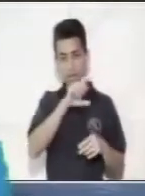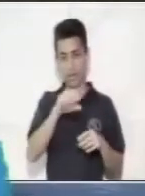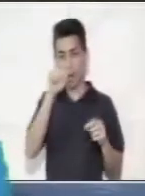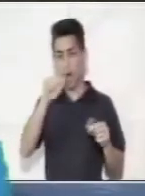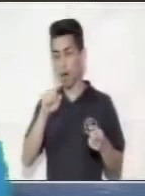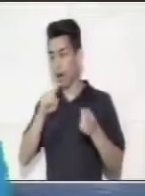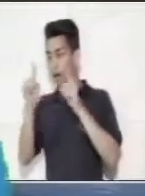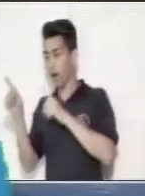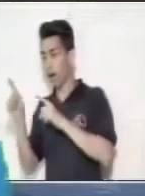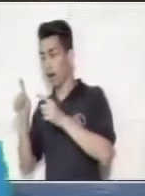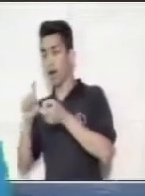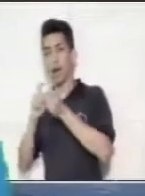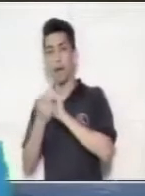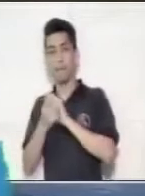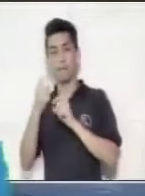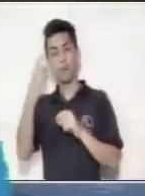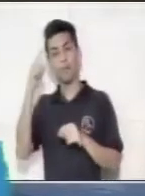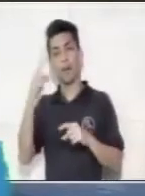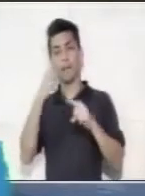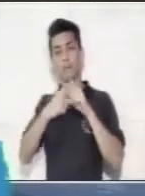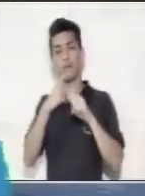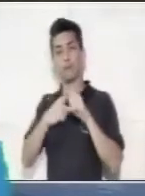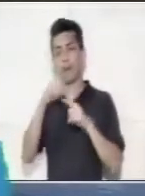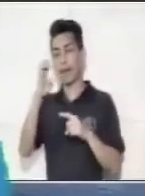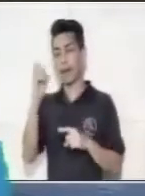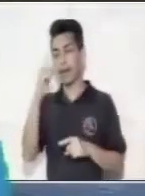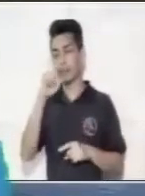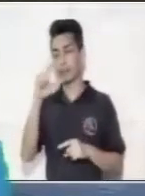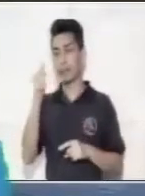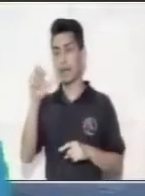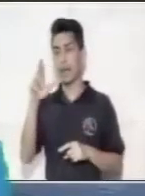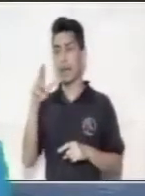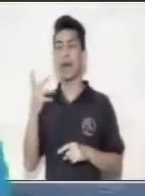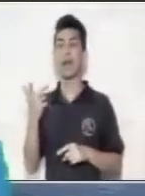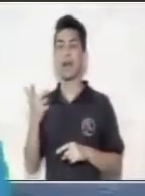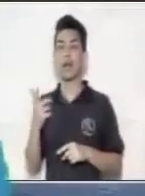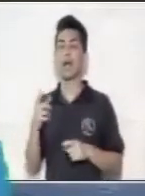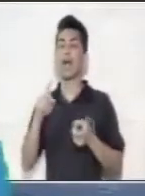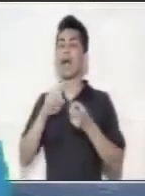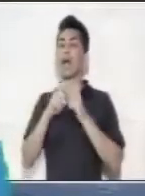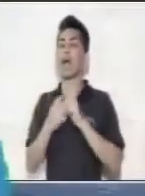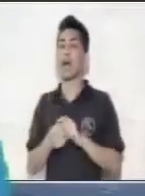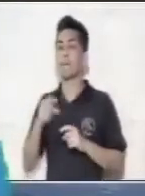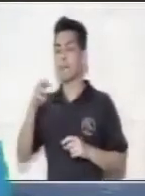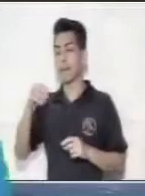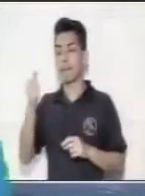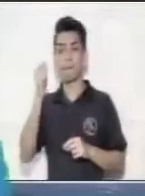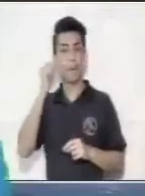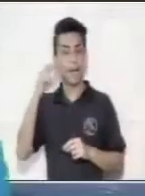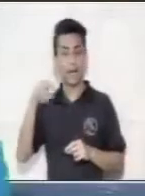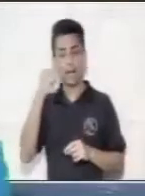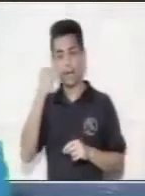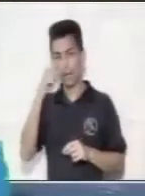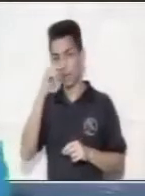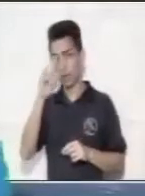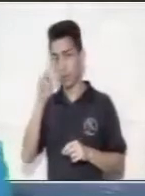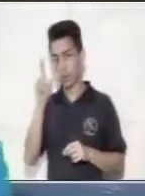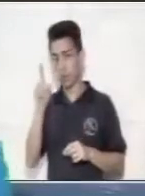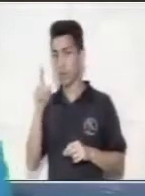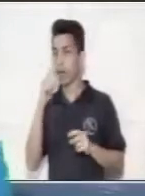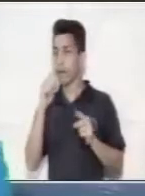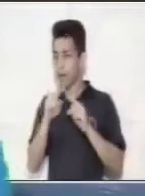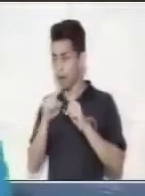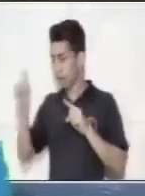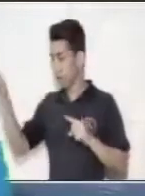escalar? Exacto, únicamente cambió la magnitud, pero la dirección y la